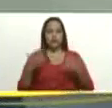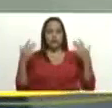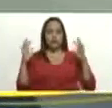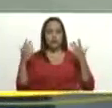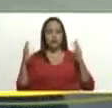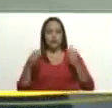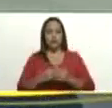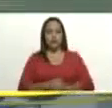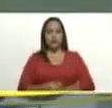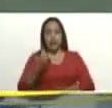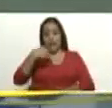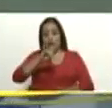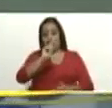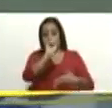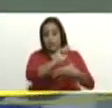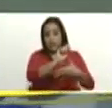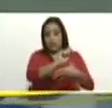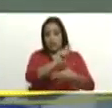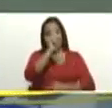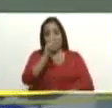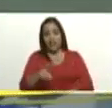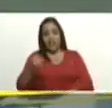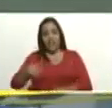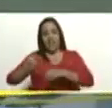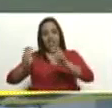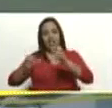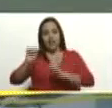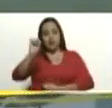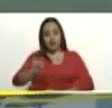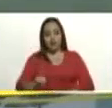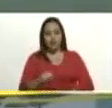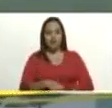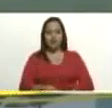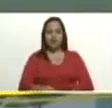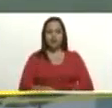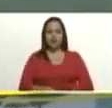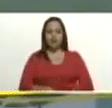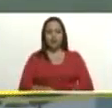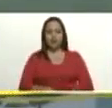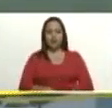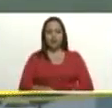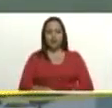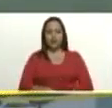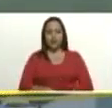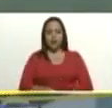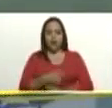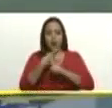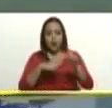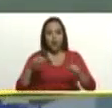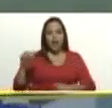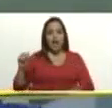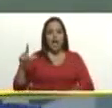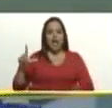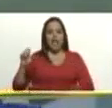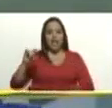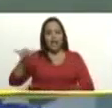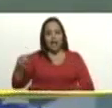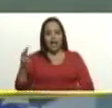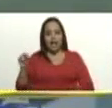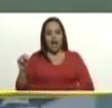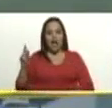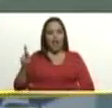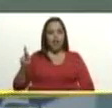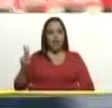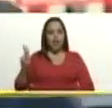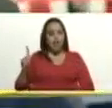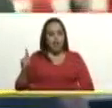Si hay Telesur, también hay Radio del Sur. A Alejandro Silva, presidente de YBKE Mundial.